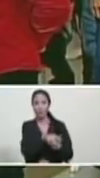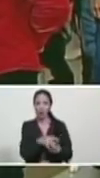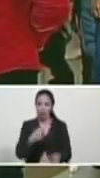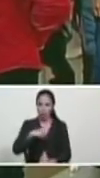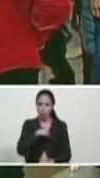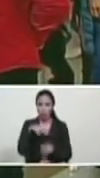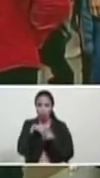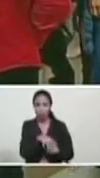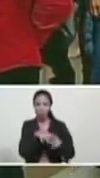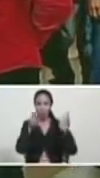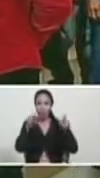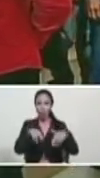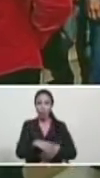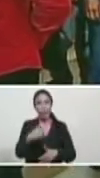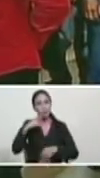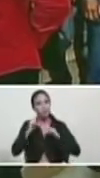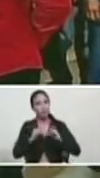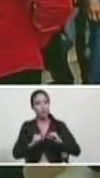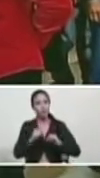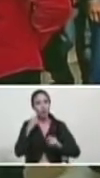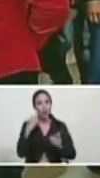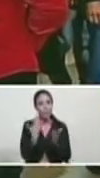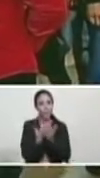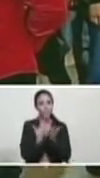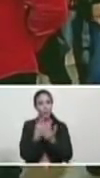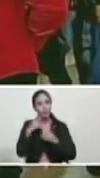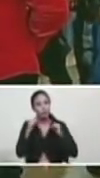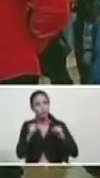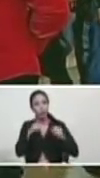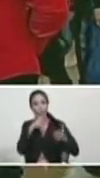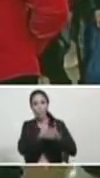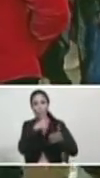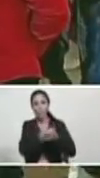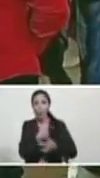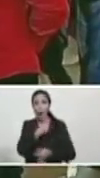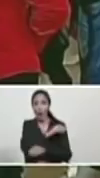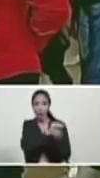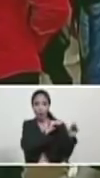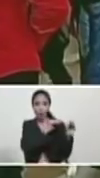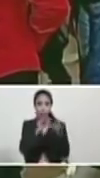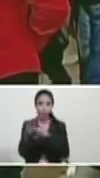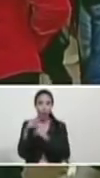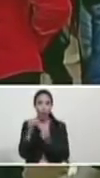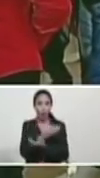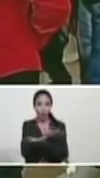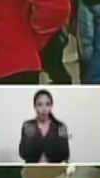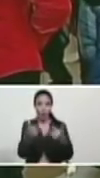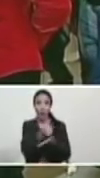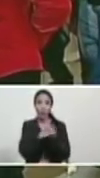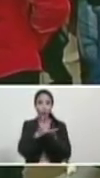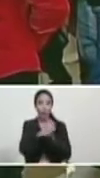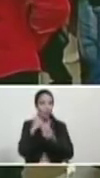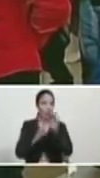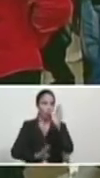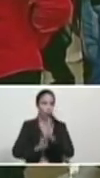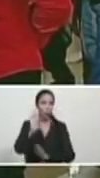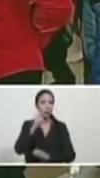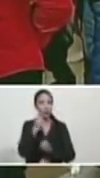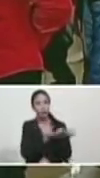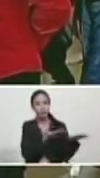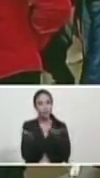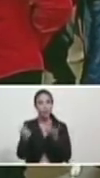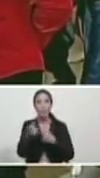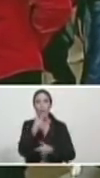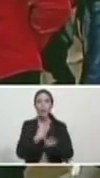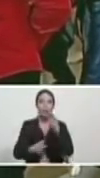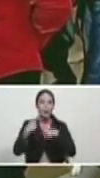ni nos humilla nadie. Aquí estamos, dando la batalla. Y le digo a Venezuela que el motor farmacéutico va a garantizar las